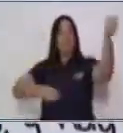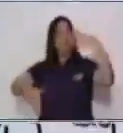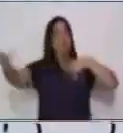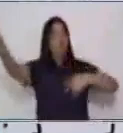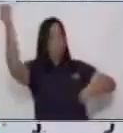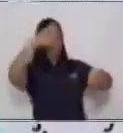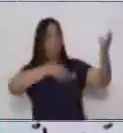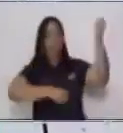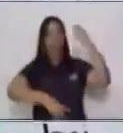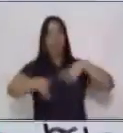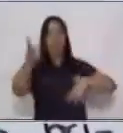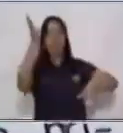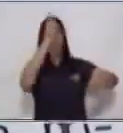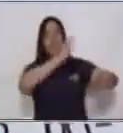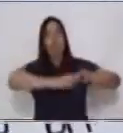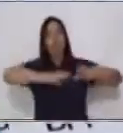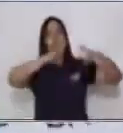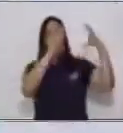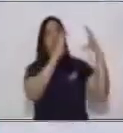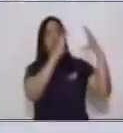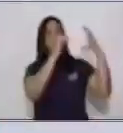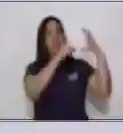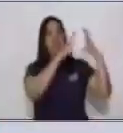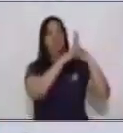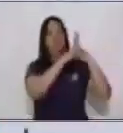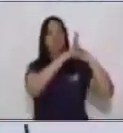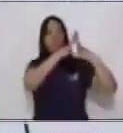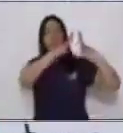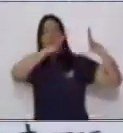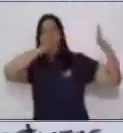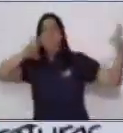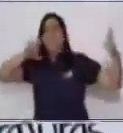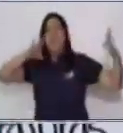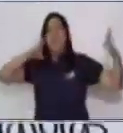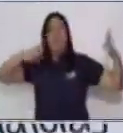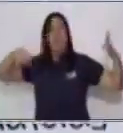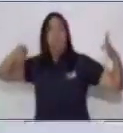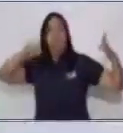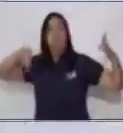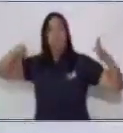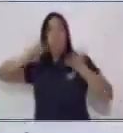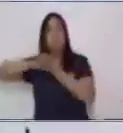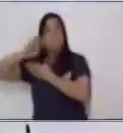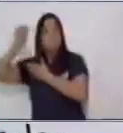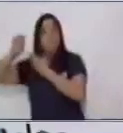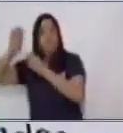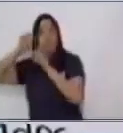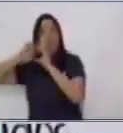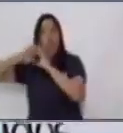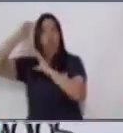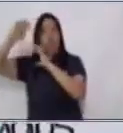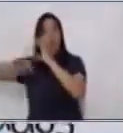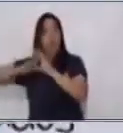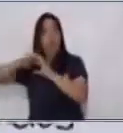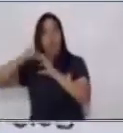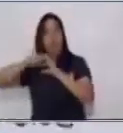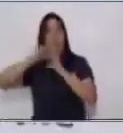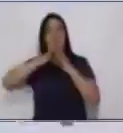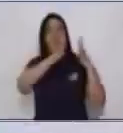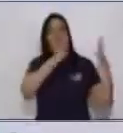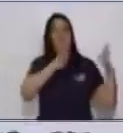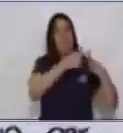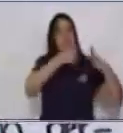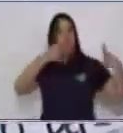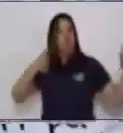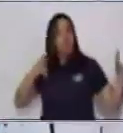Es 1000 veces más grande que todos los planetas juntos, aunque es una estrella de tamaño mediano. Y hay otras que